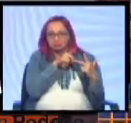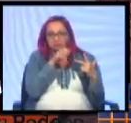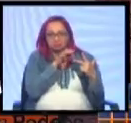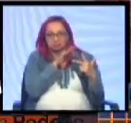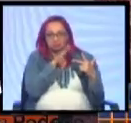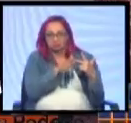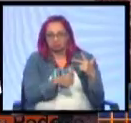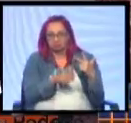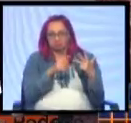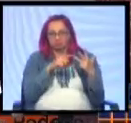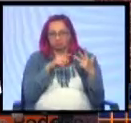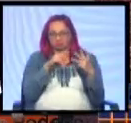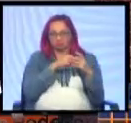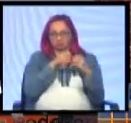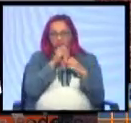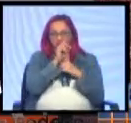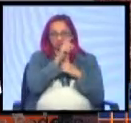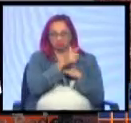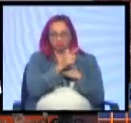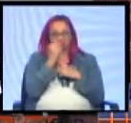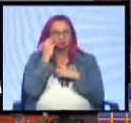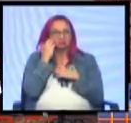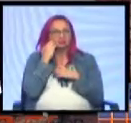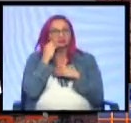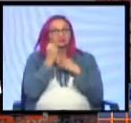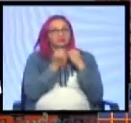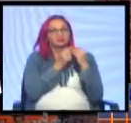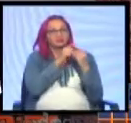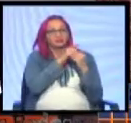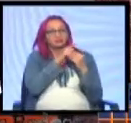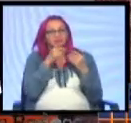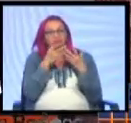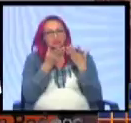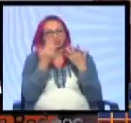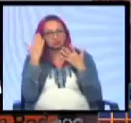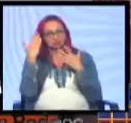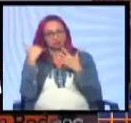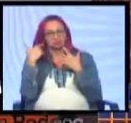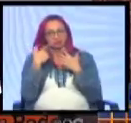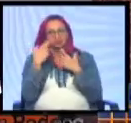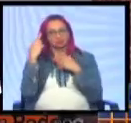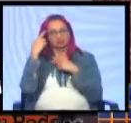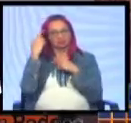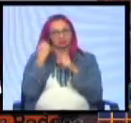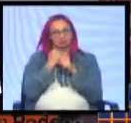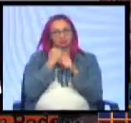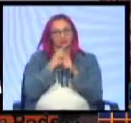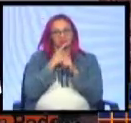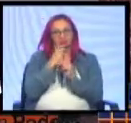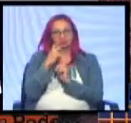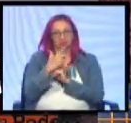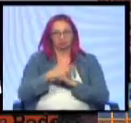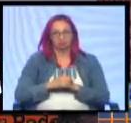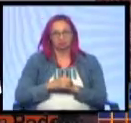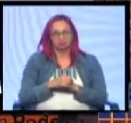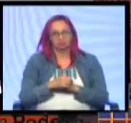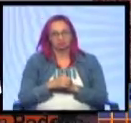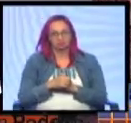funcionarios, a las organizaciones sociales, que es por la razón que trabaja la Junta de Protección